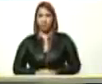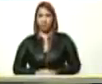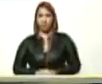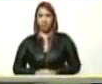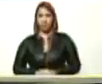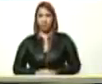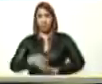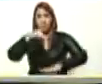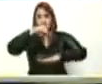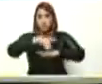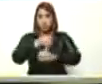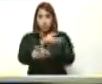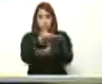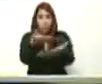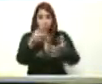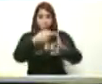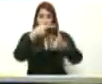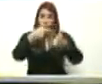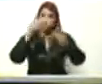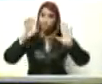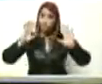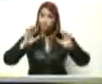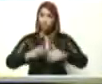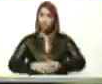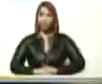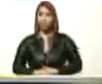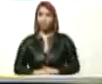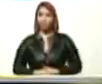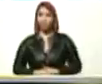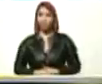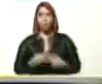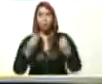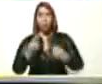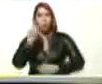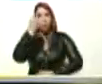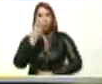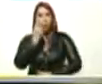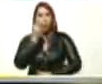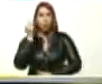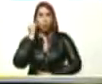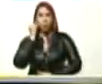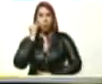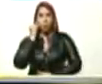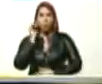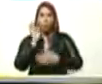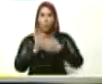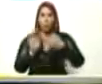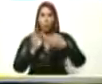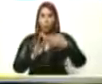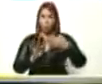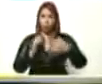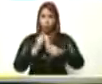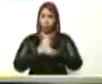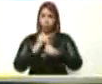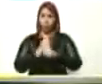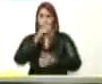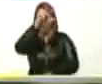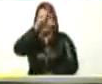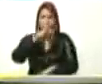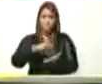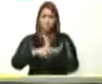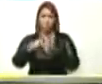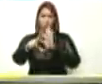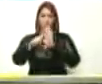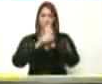le toca a ustedes, entonces, como diputados, y diputadas, en funciones, aprobar las